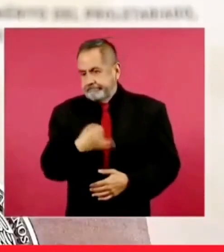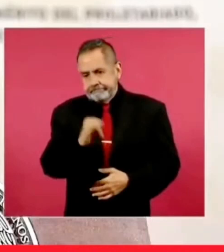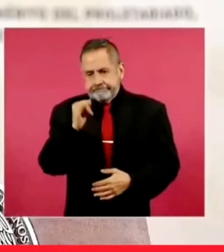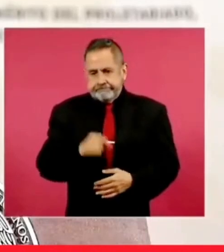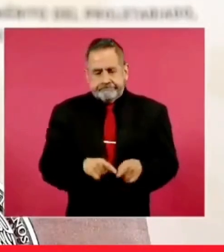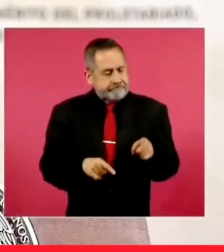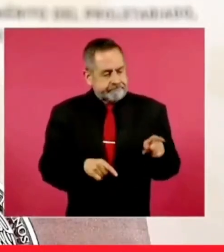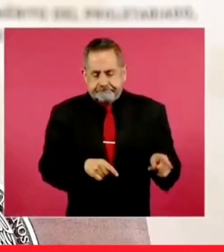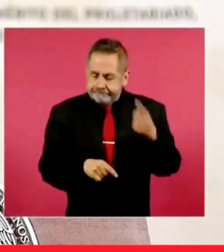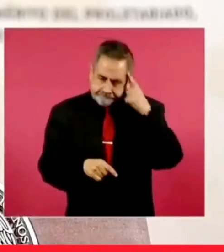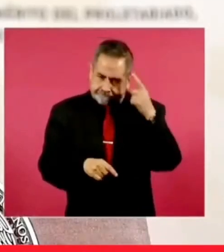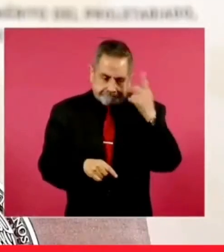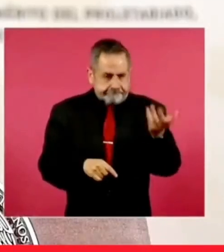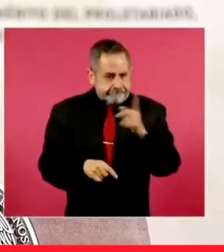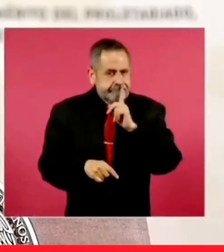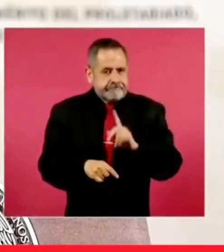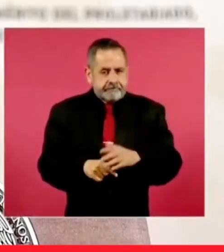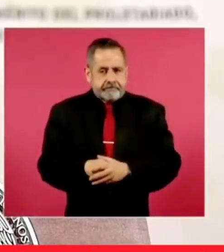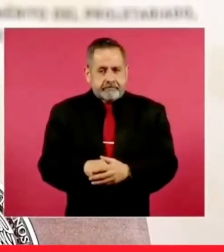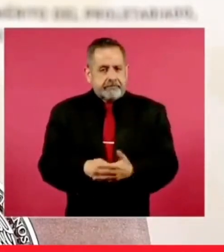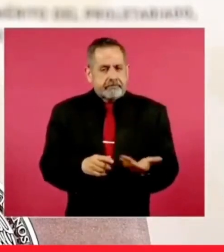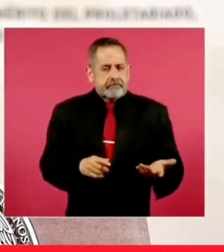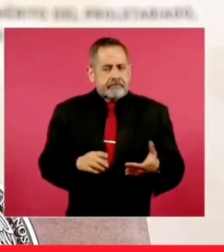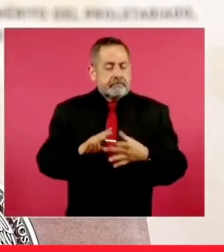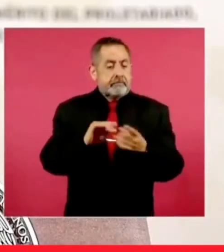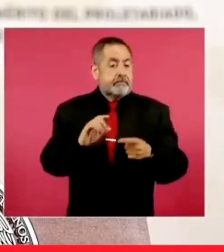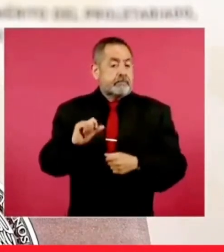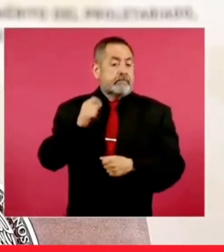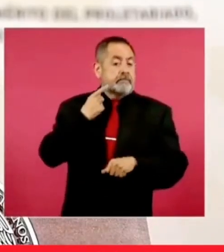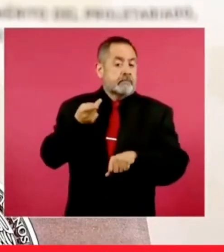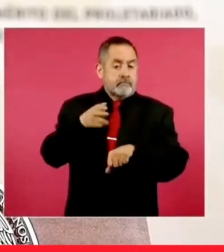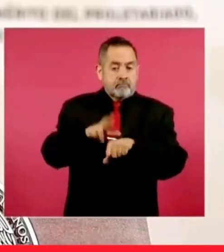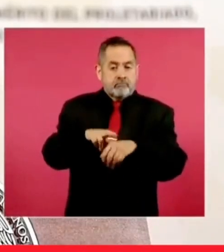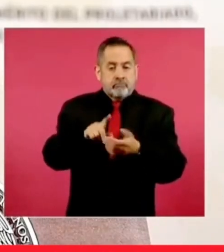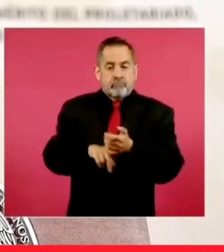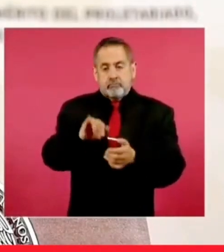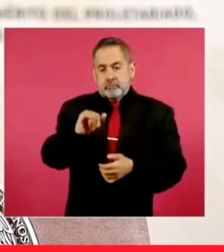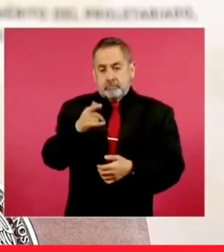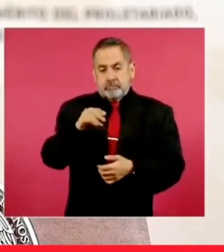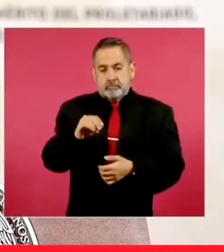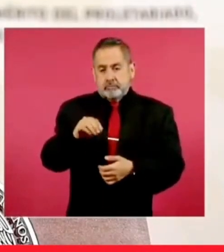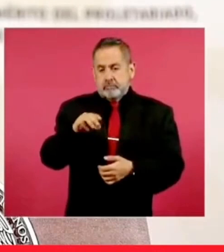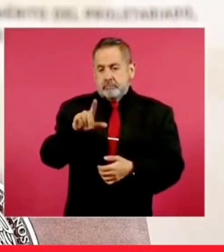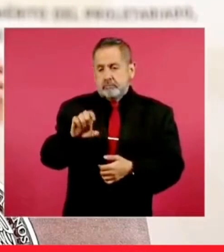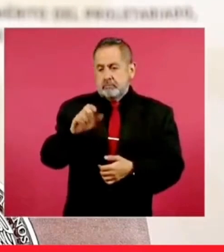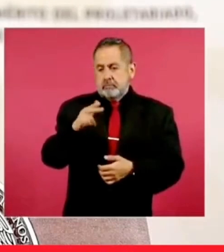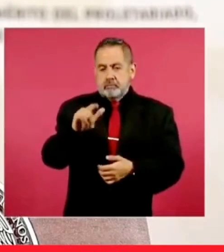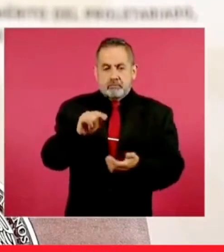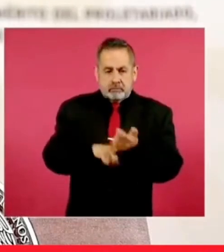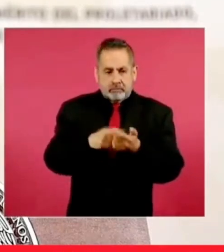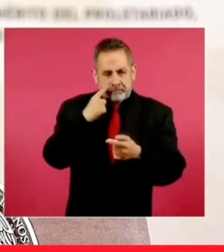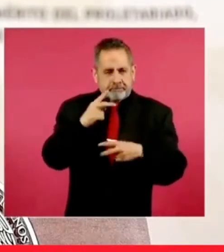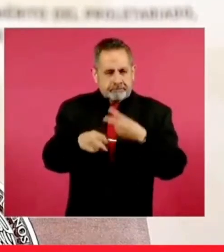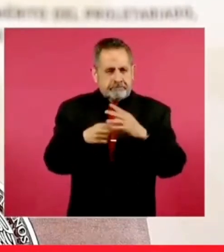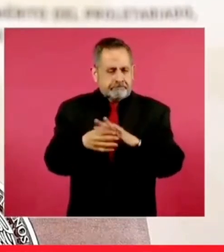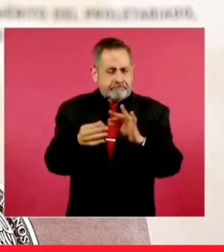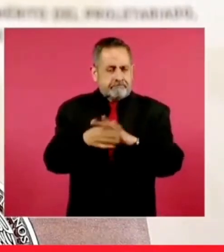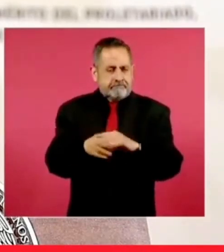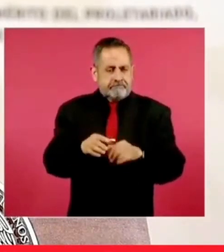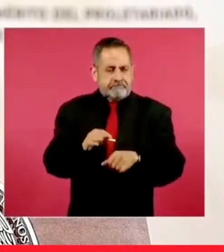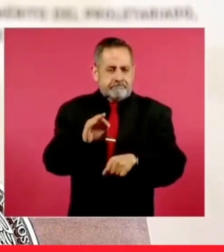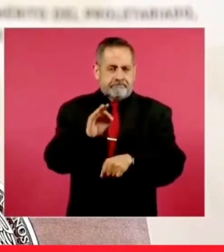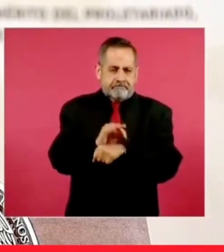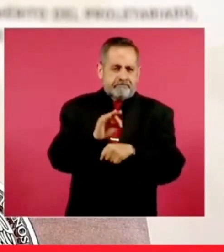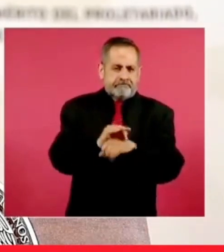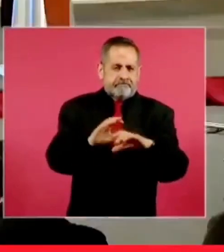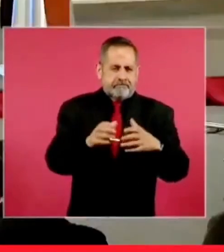obvia. Pero, ¿qué creen? Hasta un ex procurador de justicia, Ignacio Morales Lechuga, salió a defender la